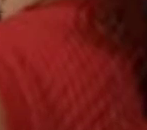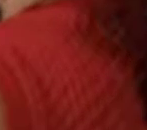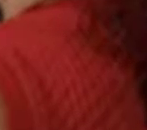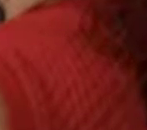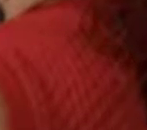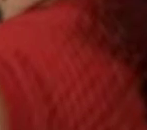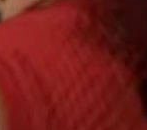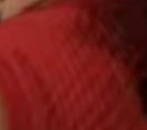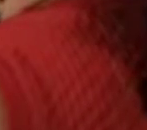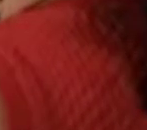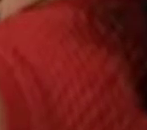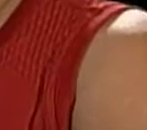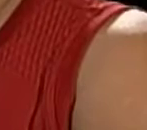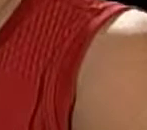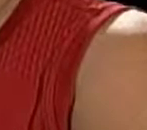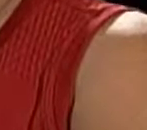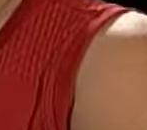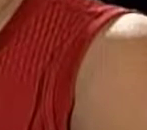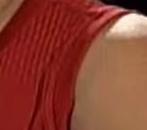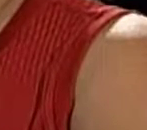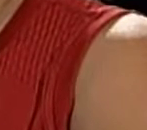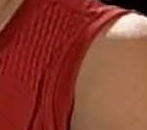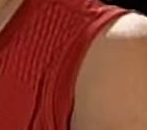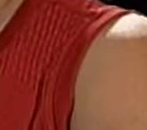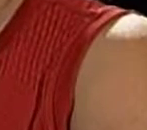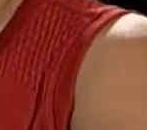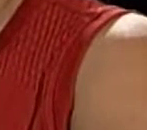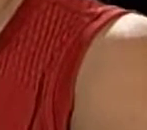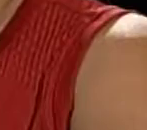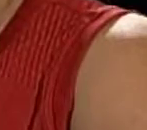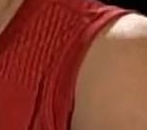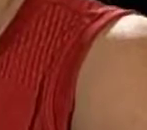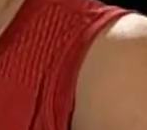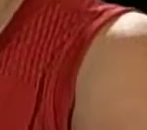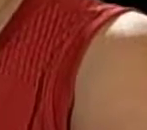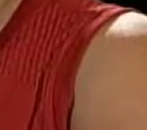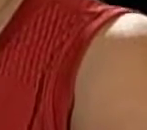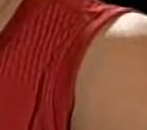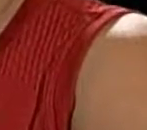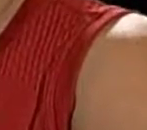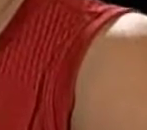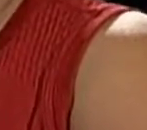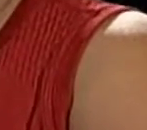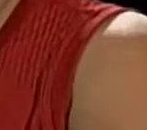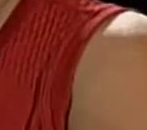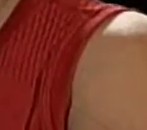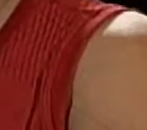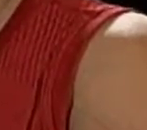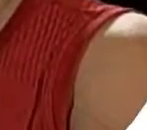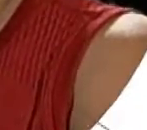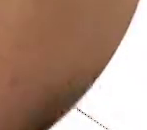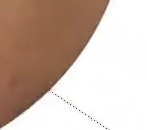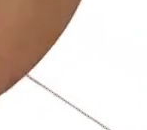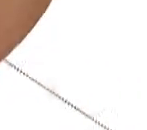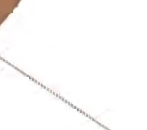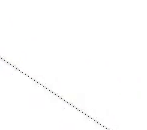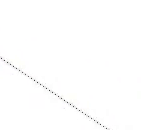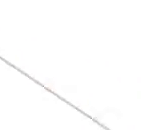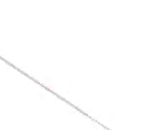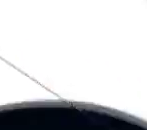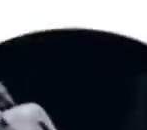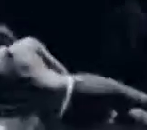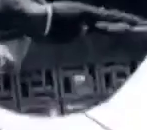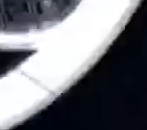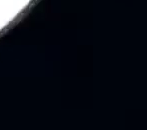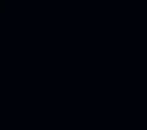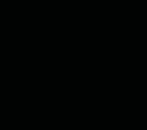a veces, tal vez pequeño, ¿verdad?, se siente como cohibido o dice uno, ay, ¿cómo iría a salir o para qué